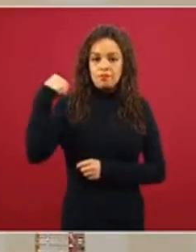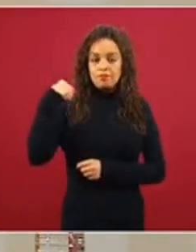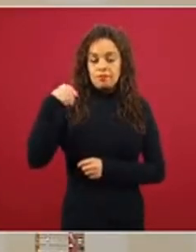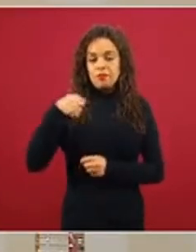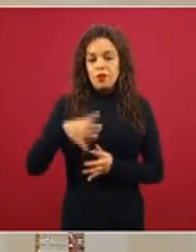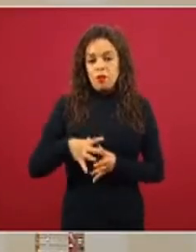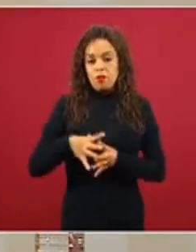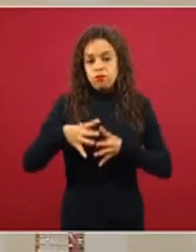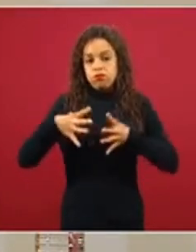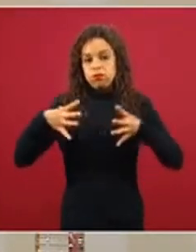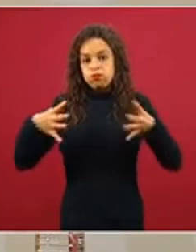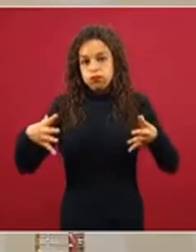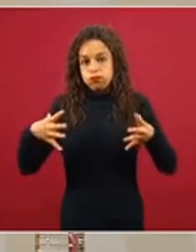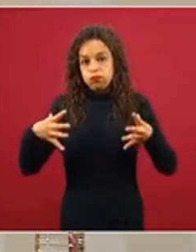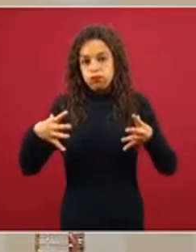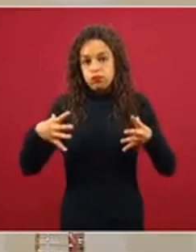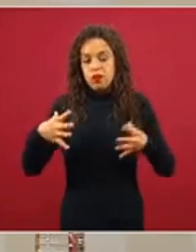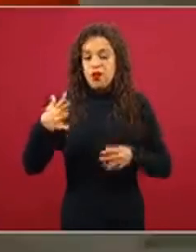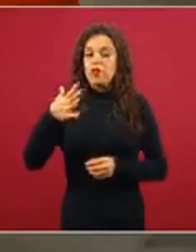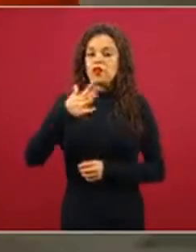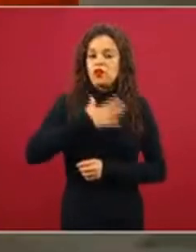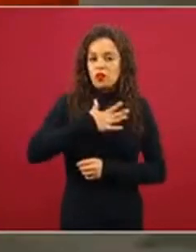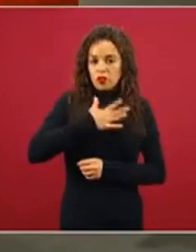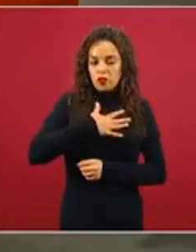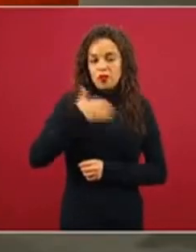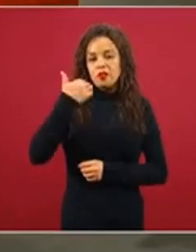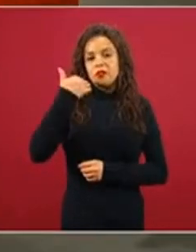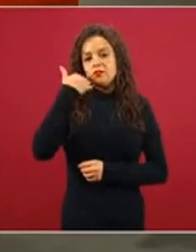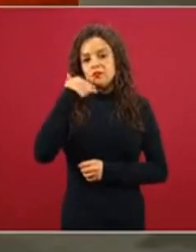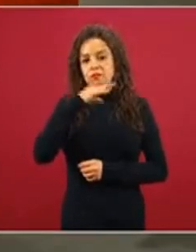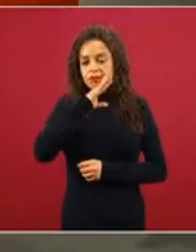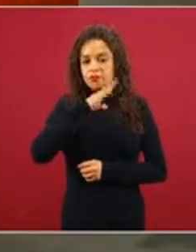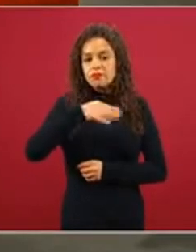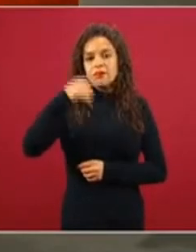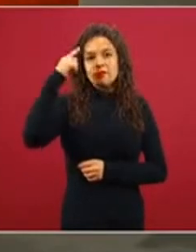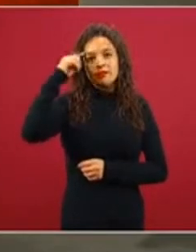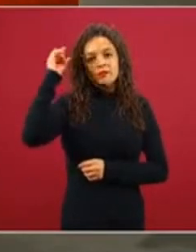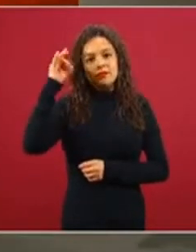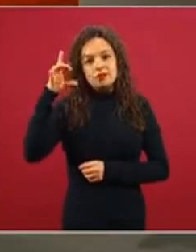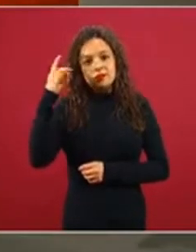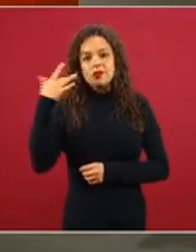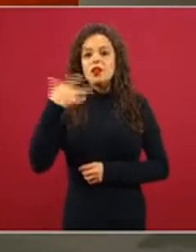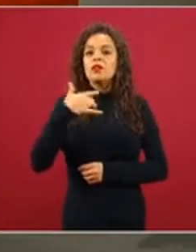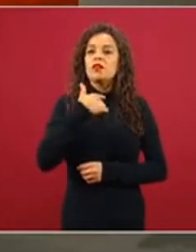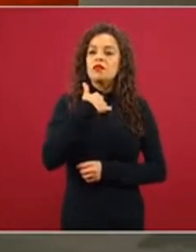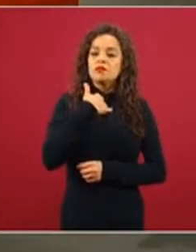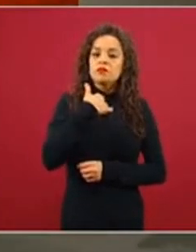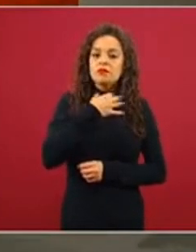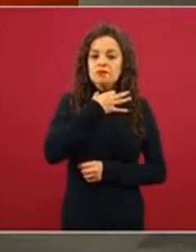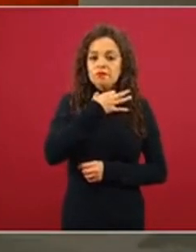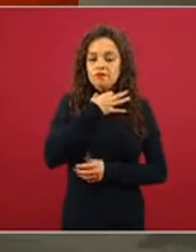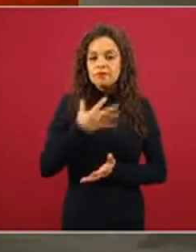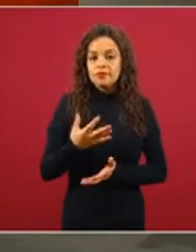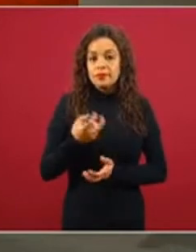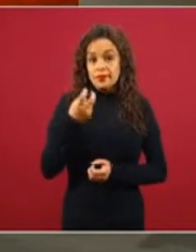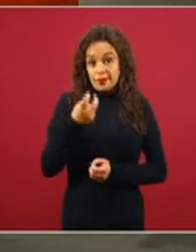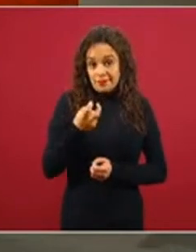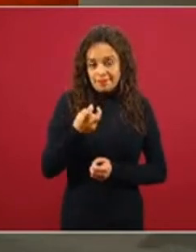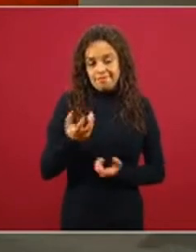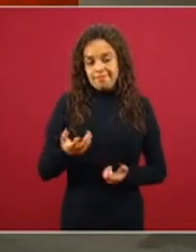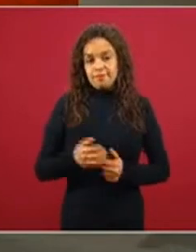síntomas. La tos, el dolor de cabeza, la fiebre, el dolor de garganta. Entonces, la